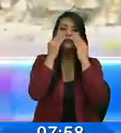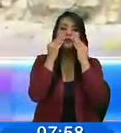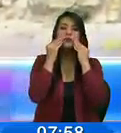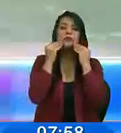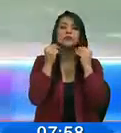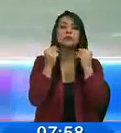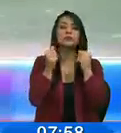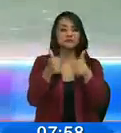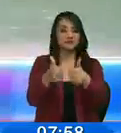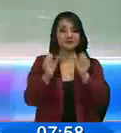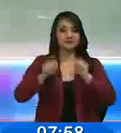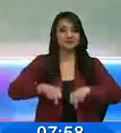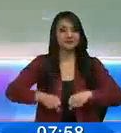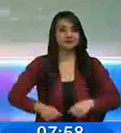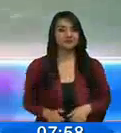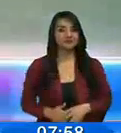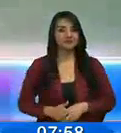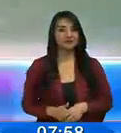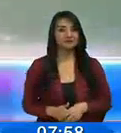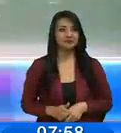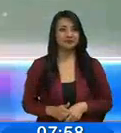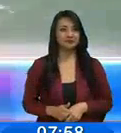el ardor.